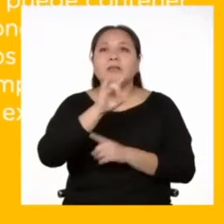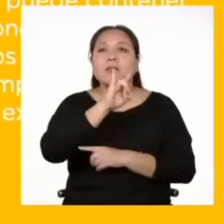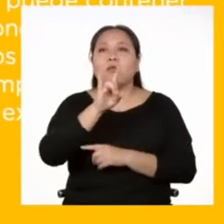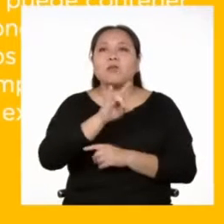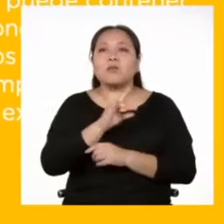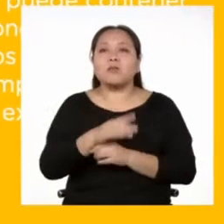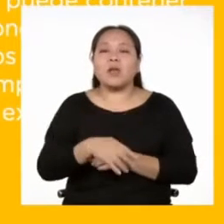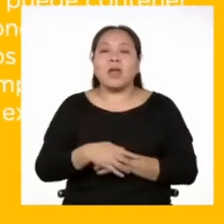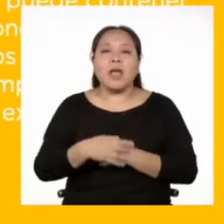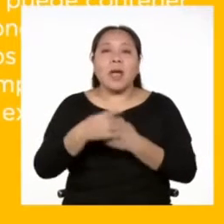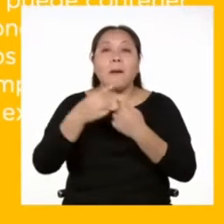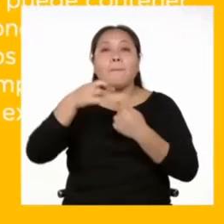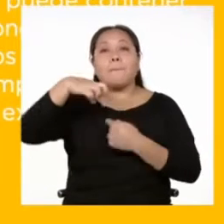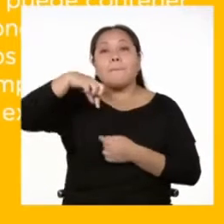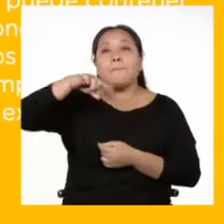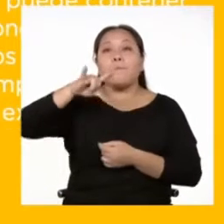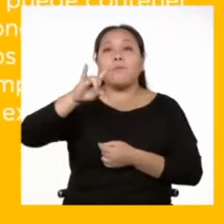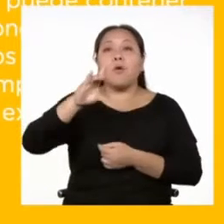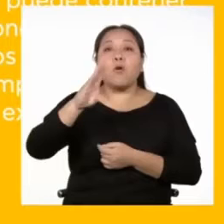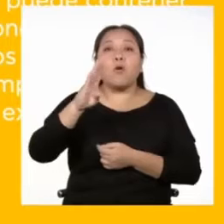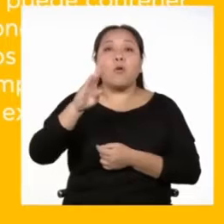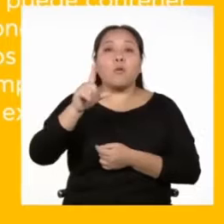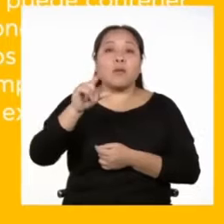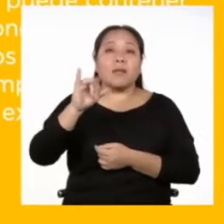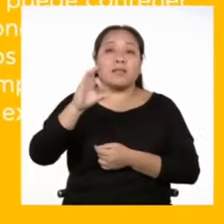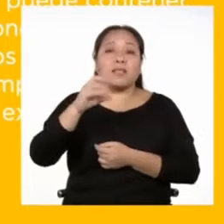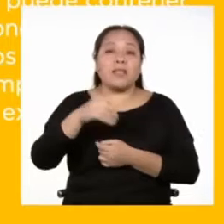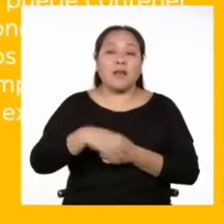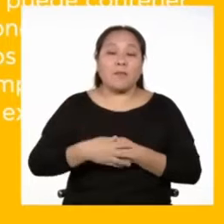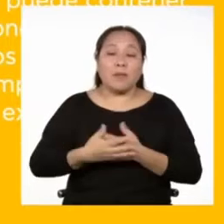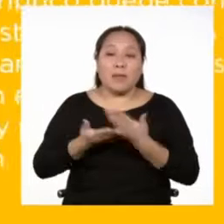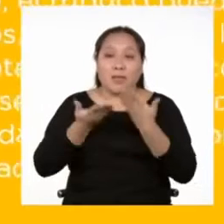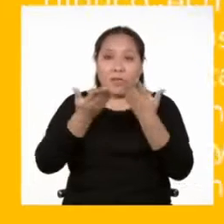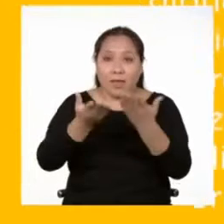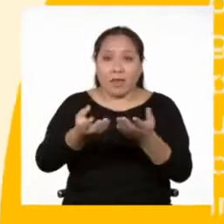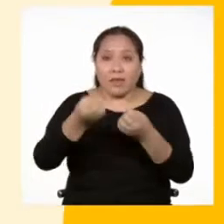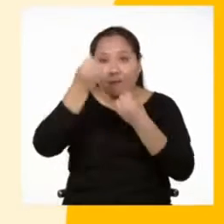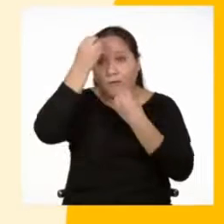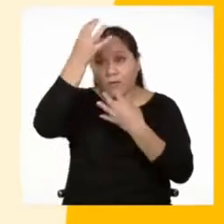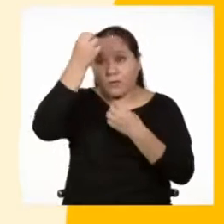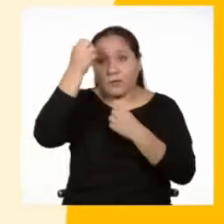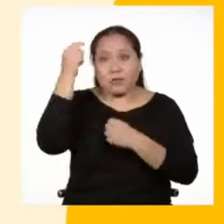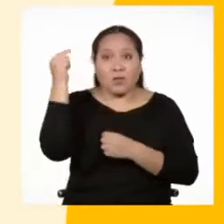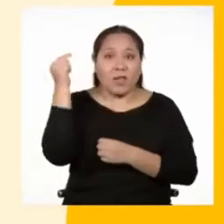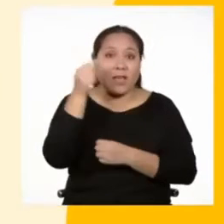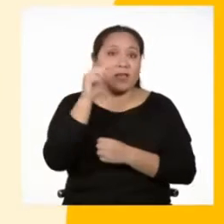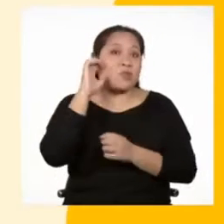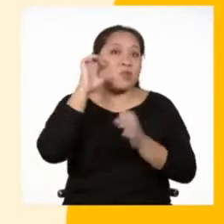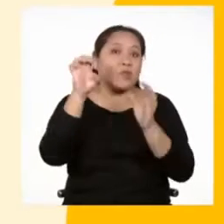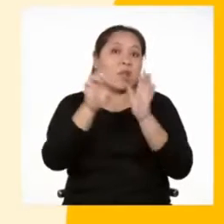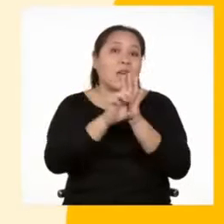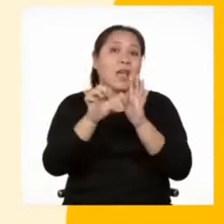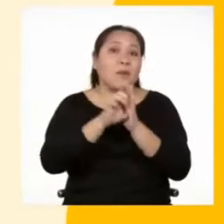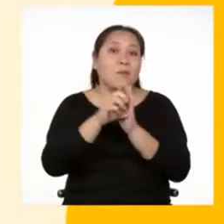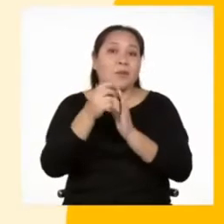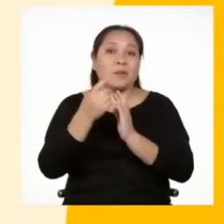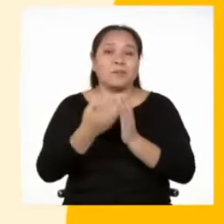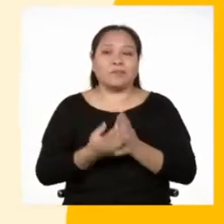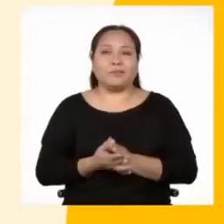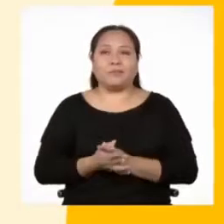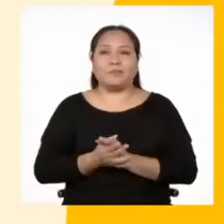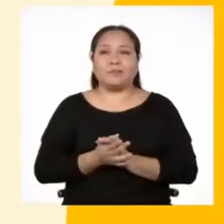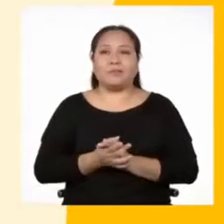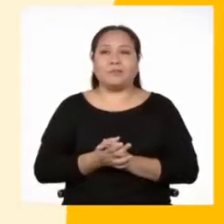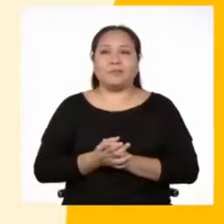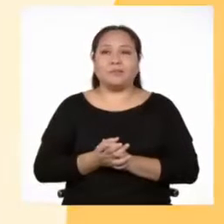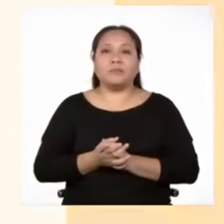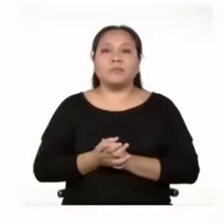de la publicidad para exponer información. Este es un ejemplo de tríptico.